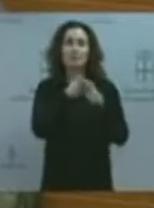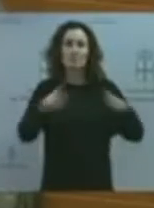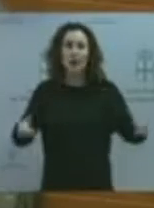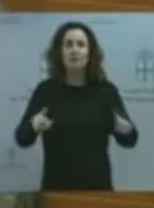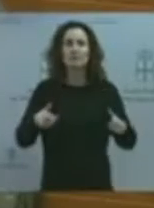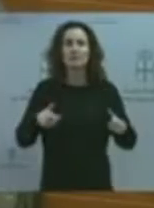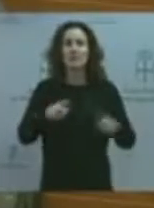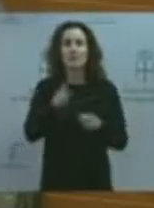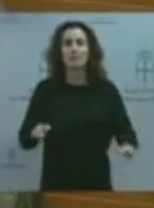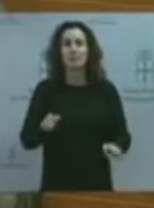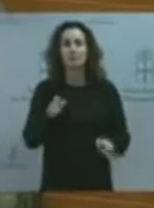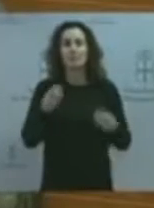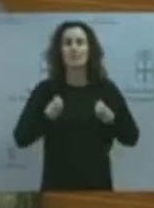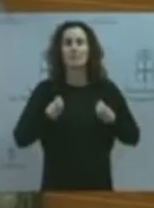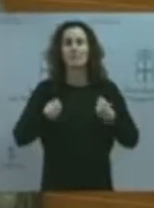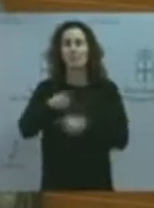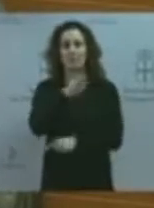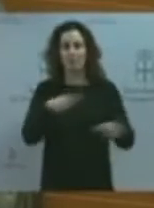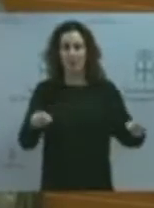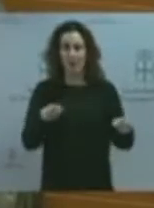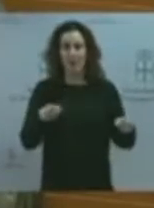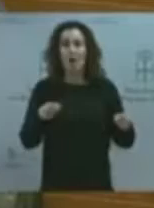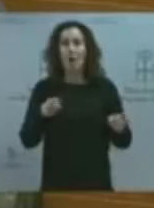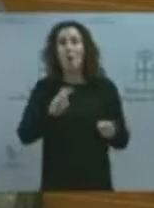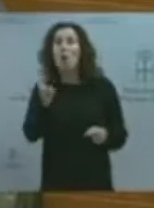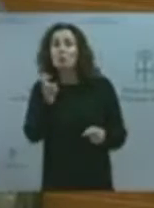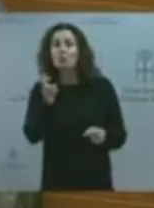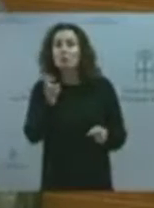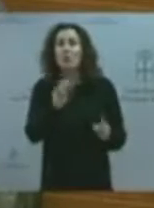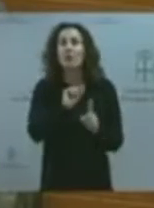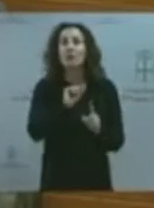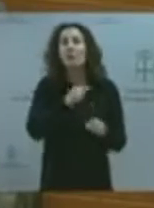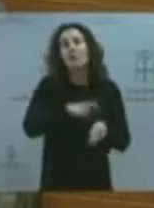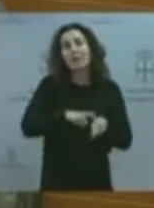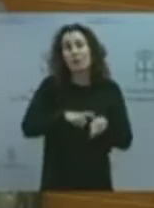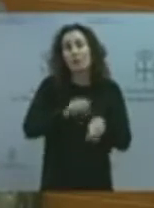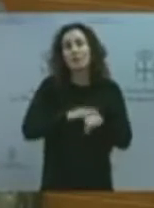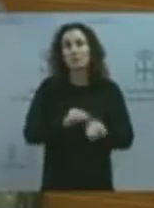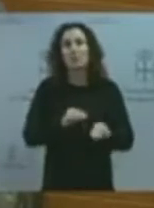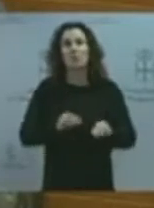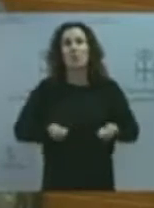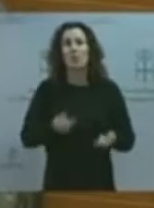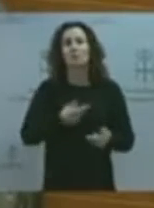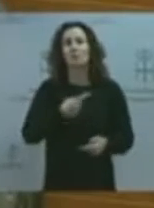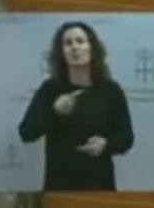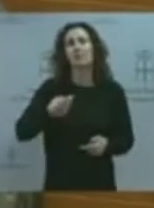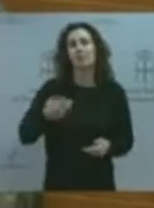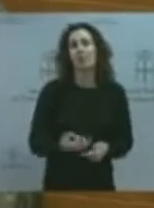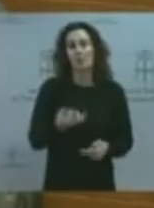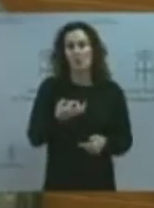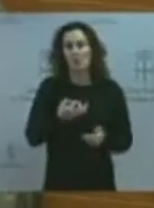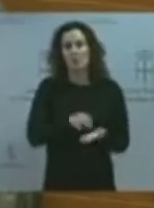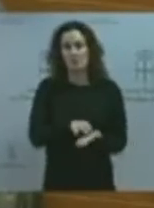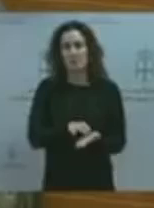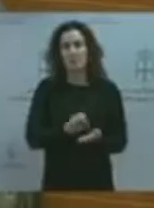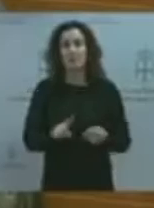factores, también como es el propio coste fijo de los servicios. Y tercera cuestión que me parece importante valorar. Miren, en este tema yo dije